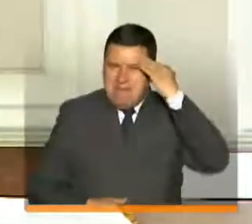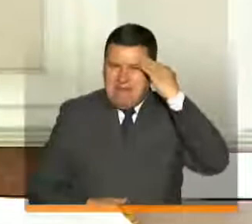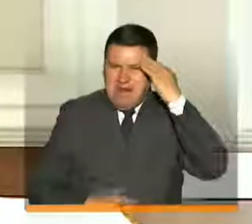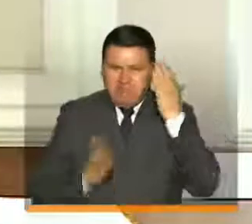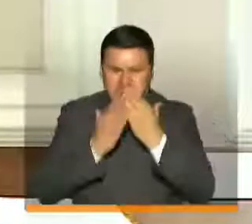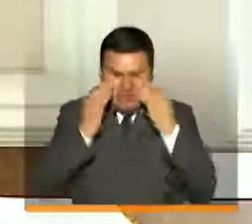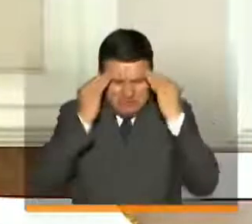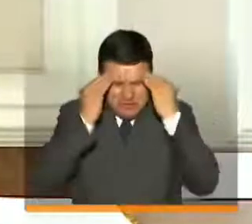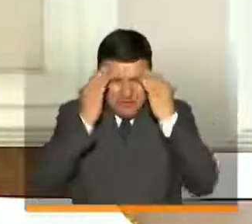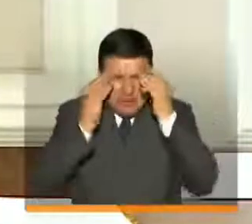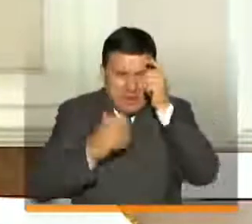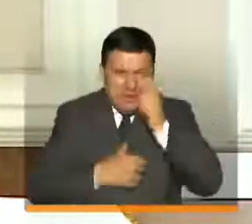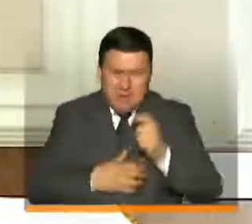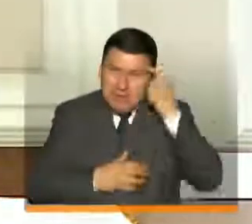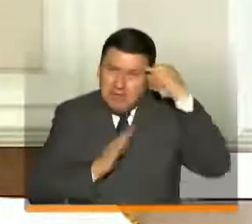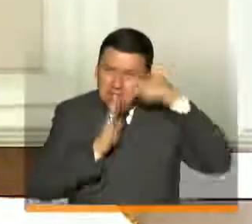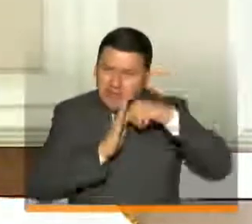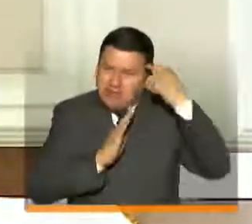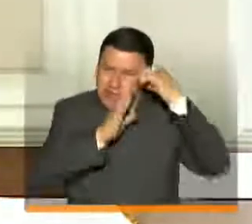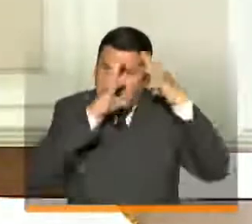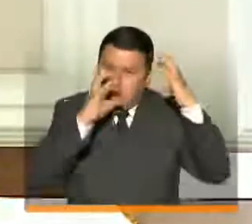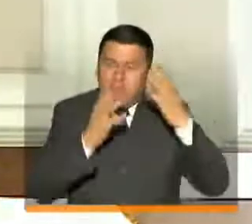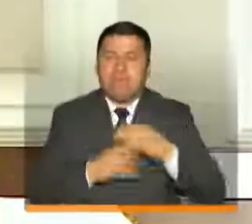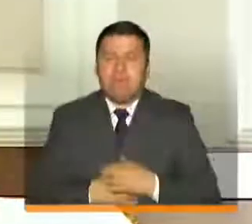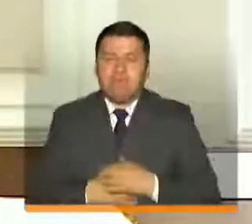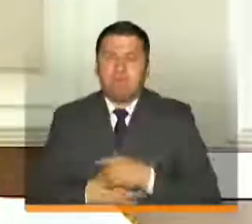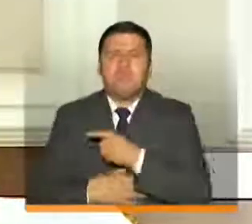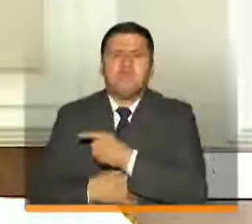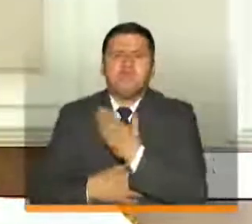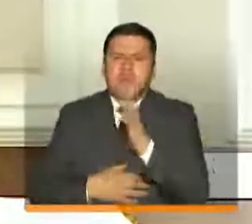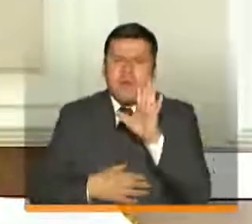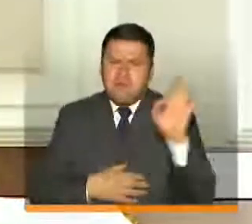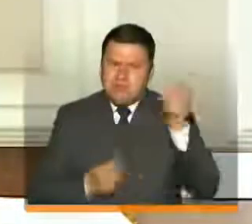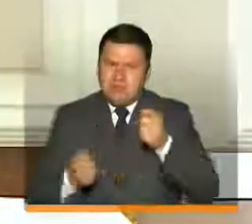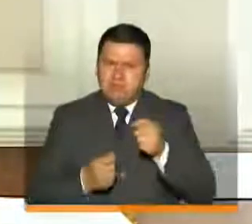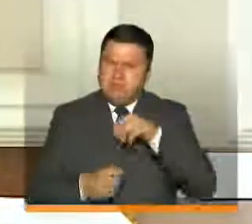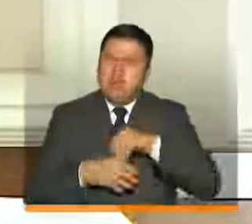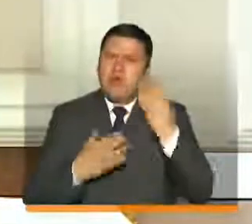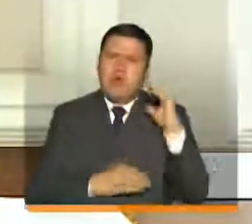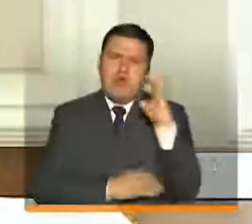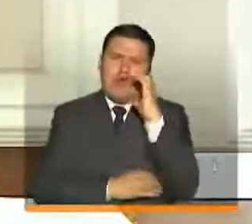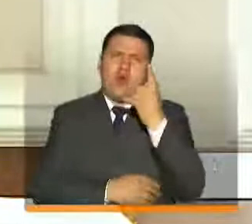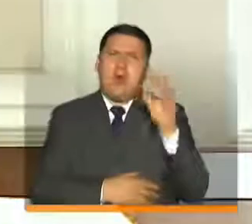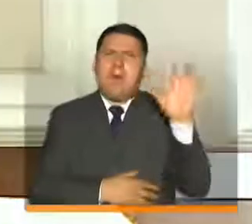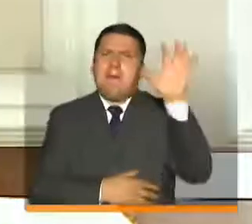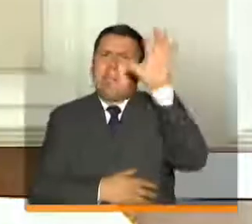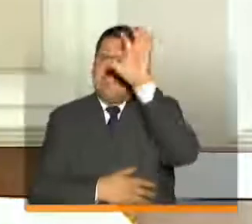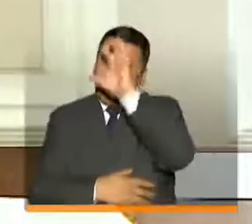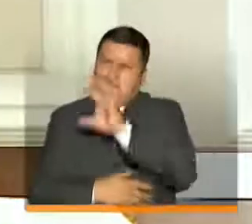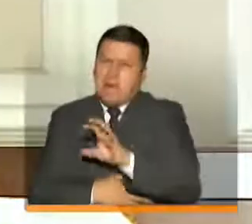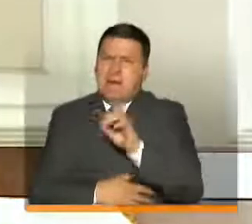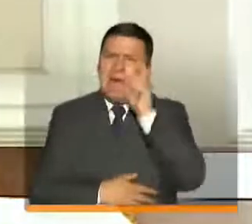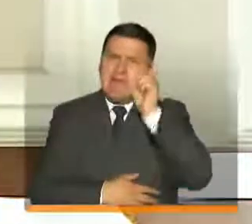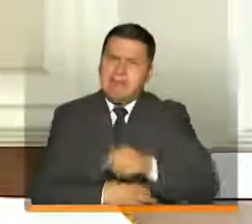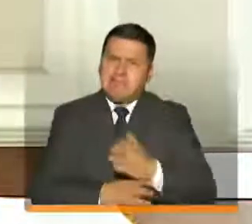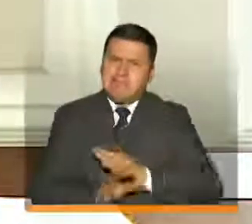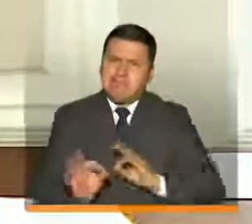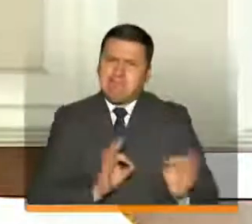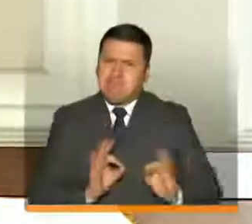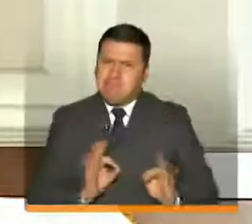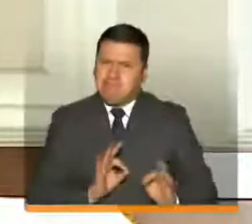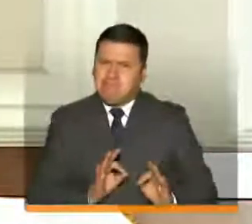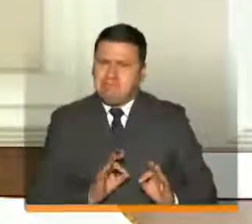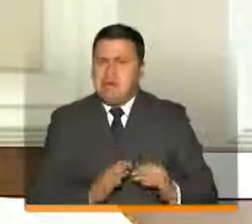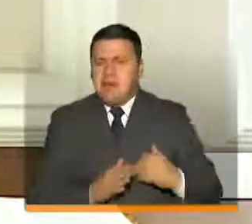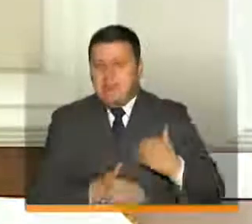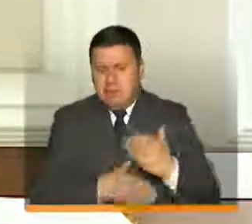venido también estudiando el fenómeno de la pandemia y cómo en nuestro país y en otros países debemos prepararnos para lo que